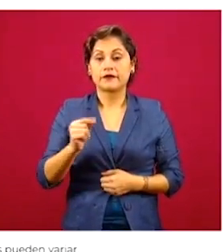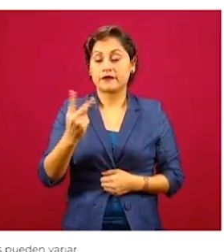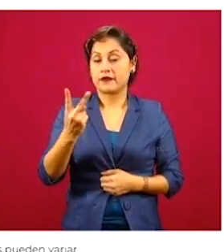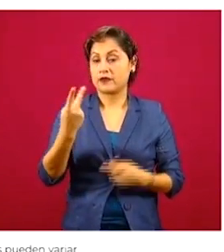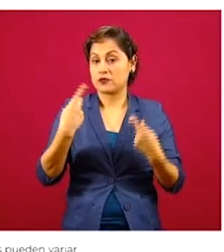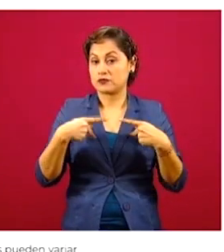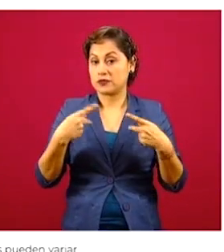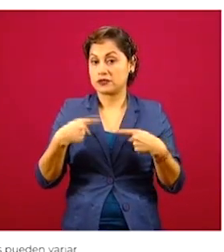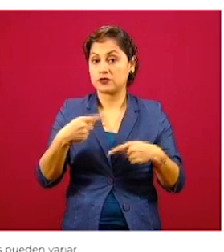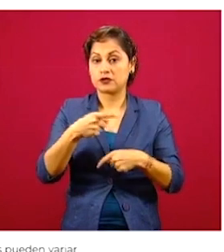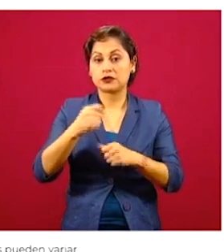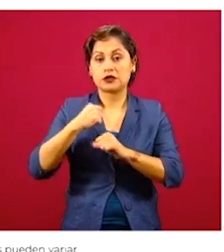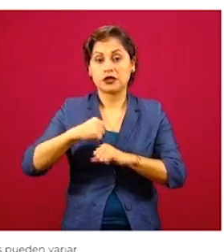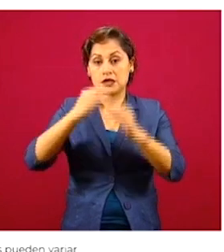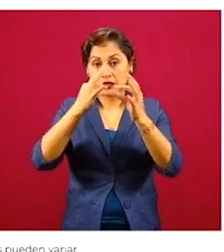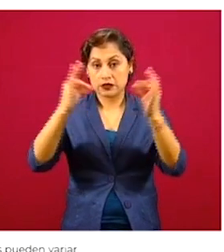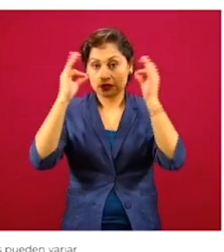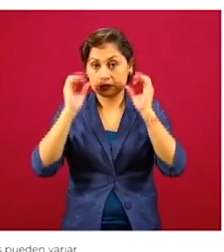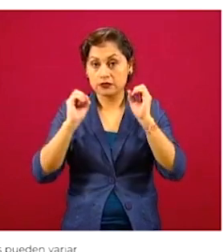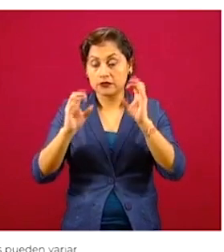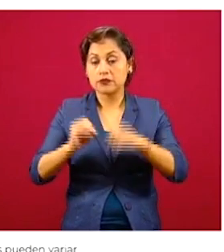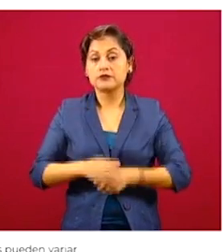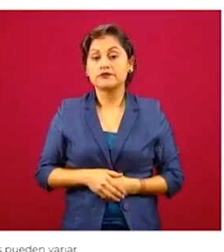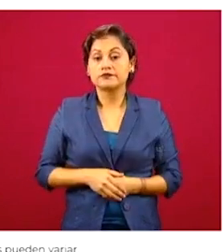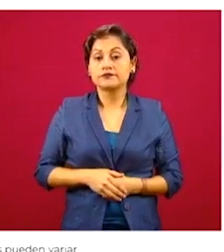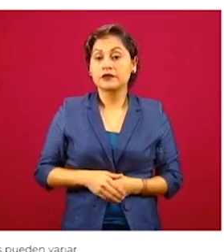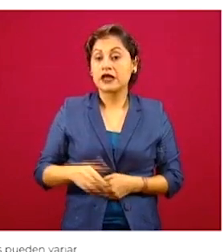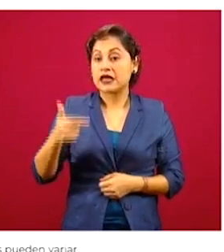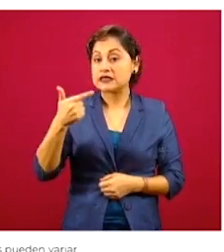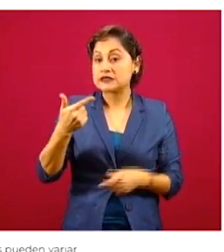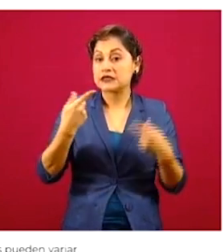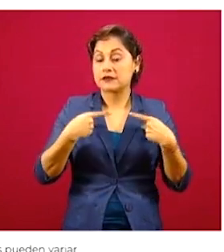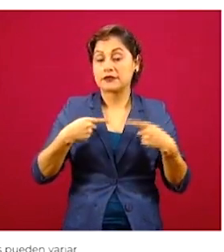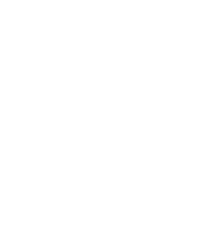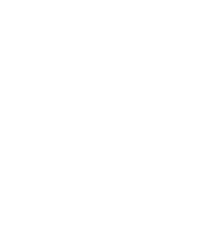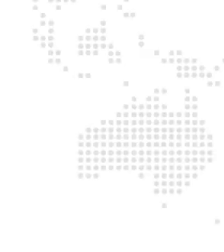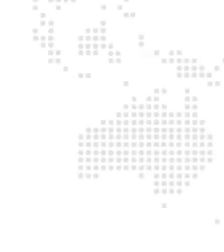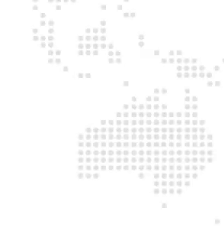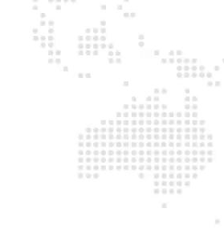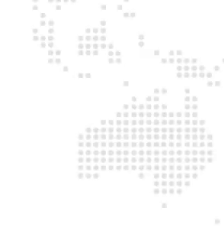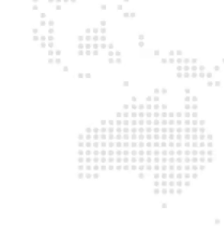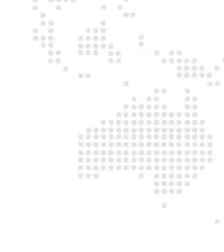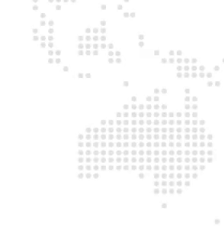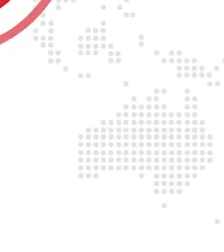personas. Y fallecimientos, tenemos 7 reportados al día de hoy fuera de los Estados Unidos.